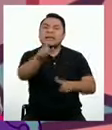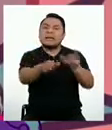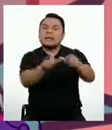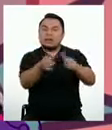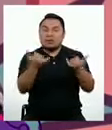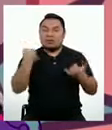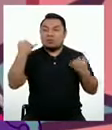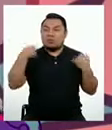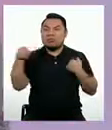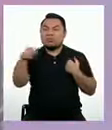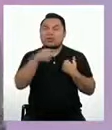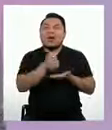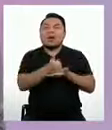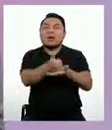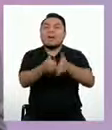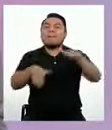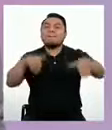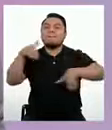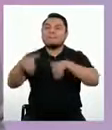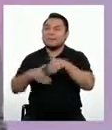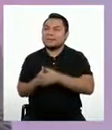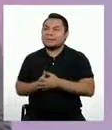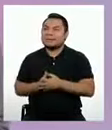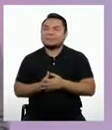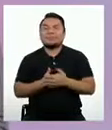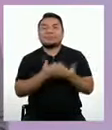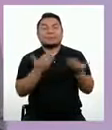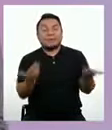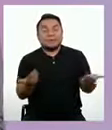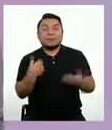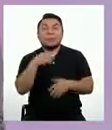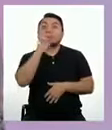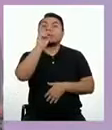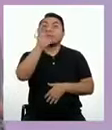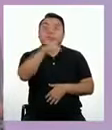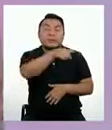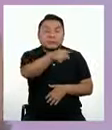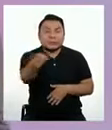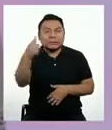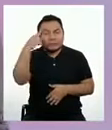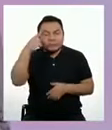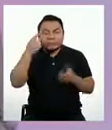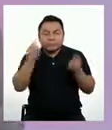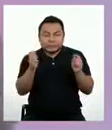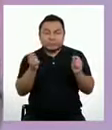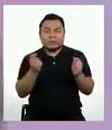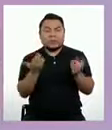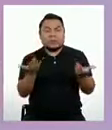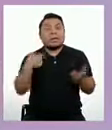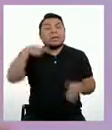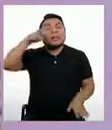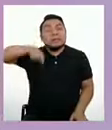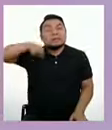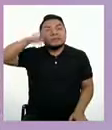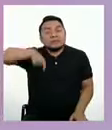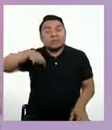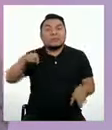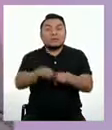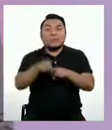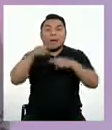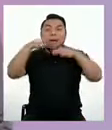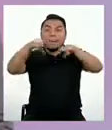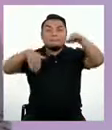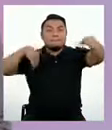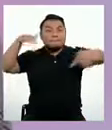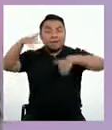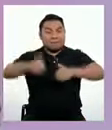para ayudar a las playas? Bueno, más que todo, tratar de ver que nosotros necesitamos también del mar para